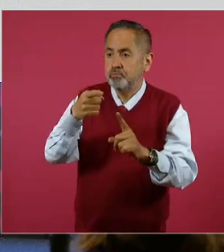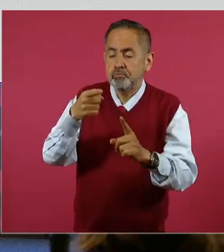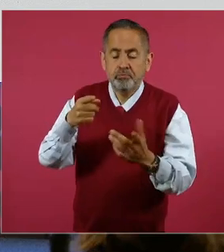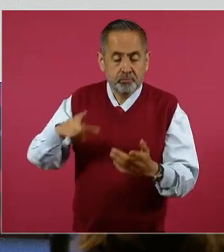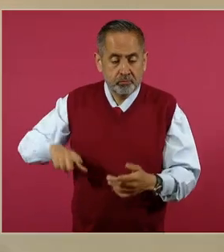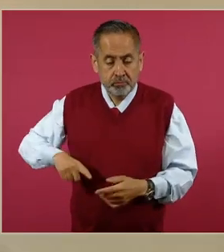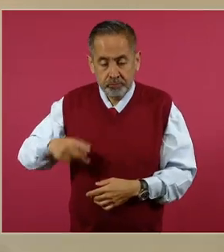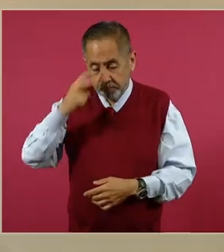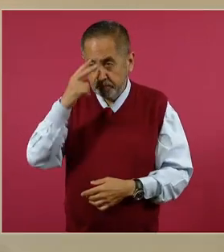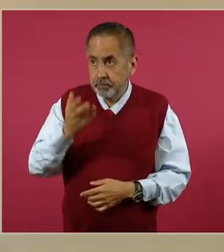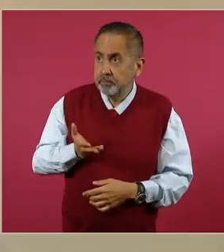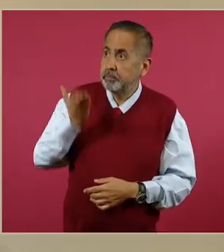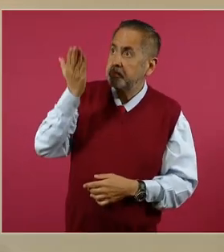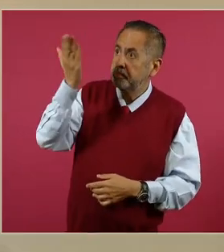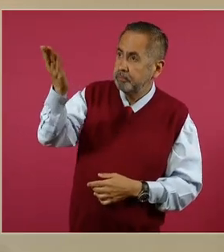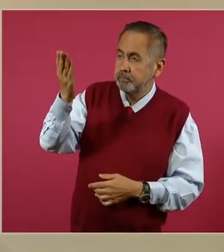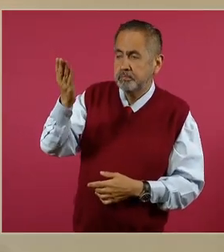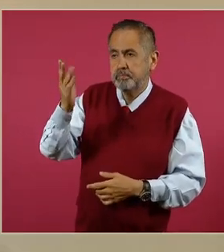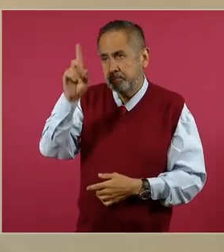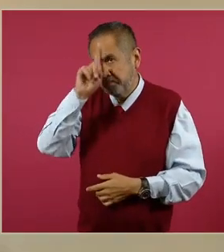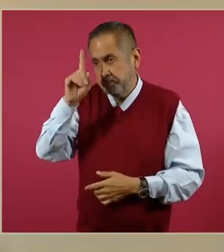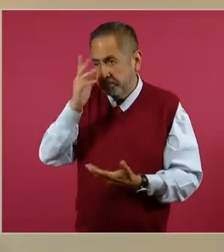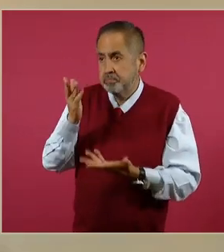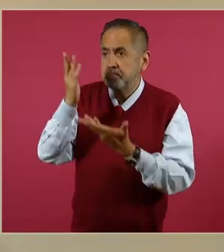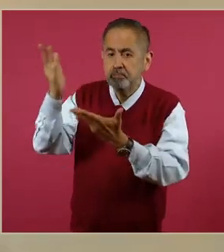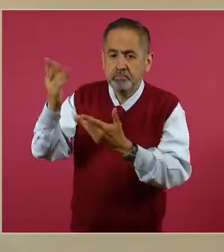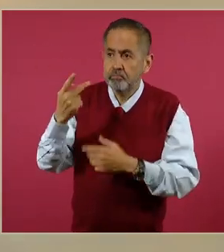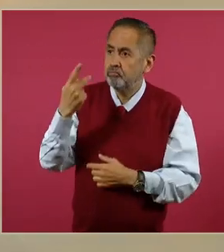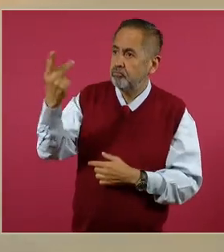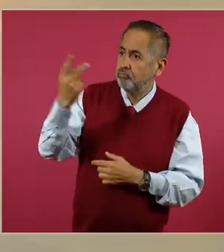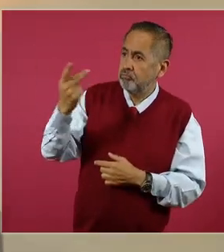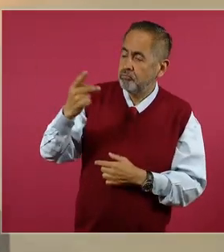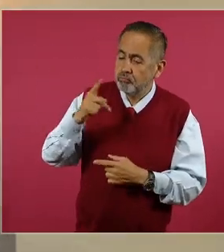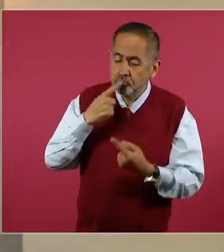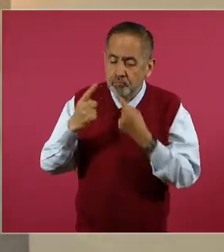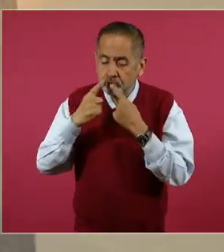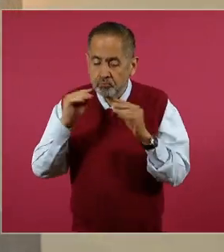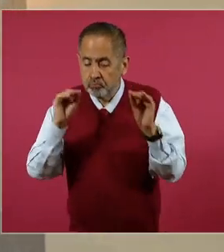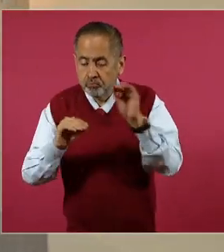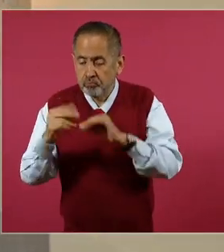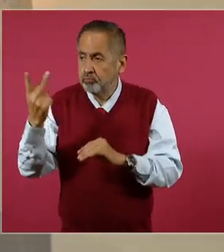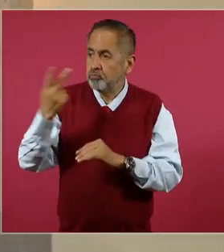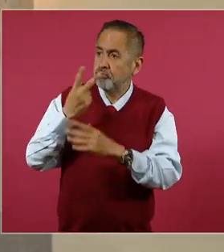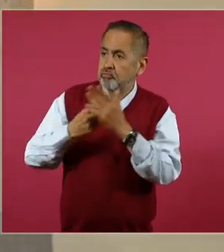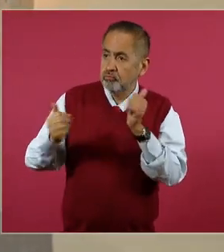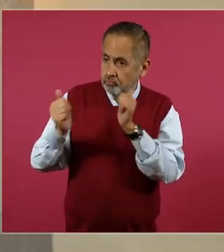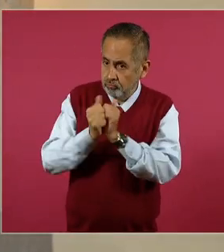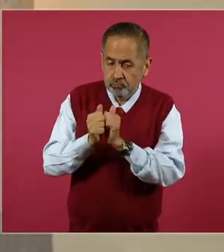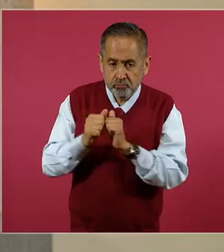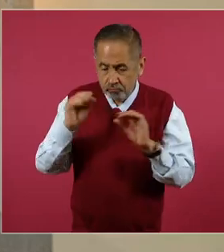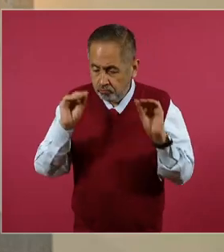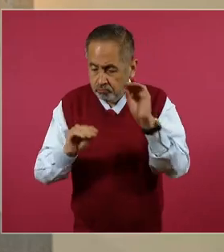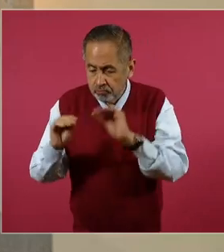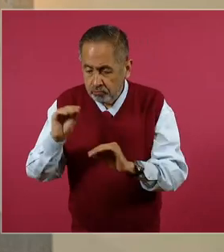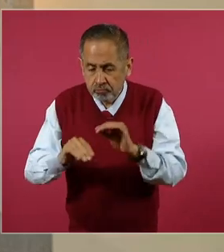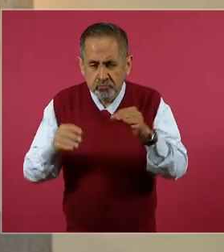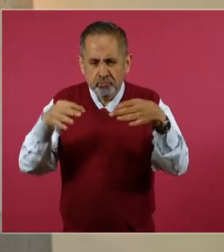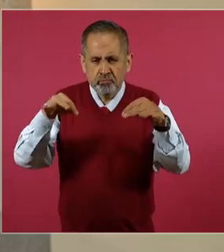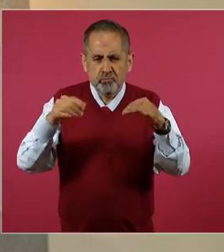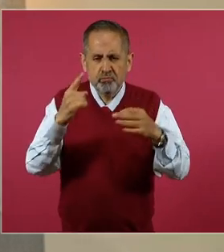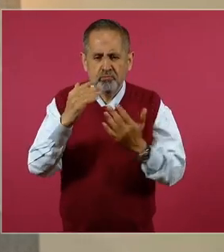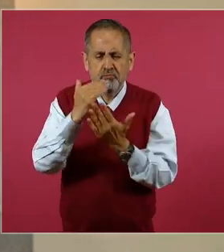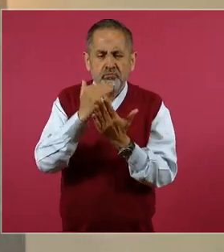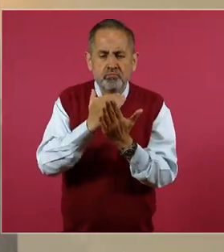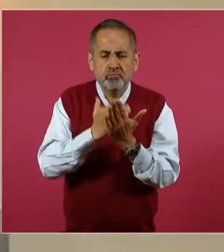propone a su majestad que se trabaje a la brevedad y en forma bilateral en una hoja de